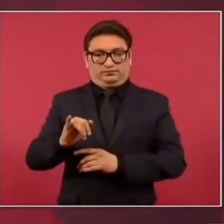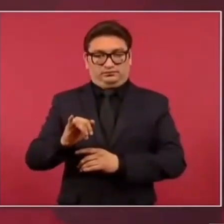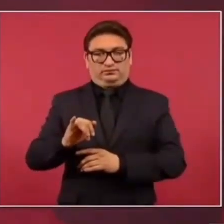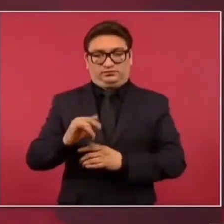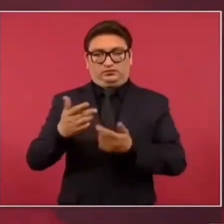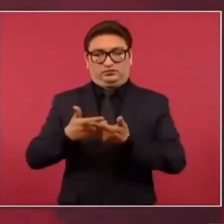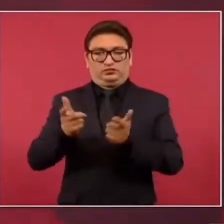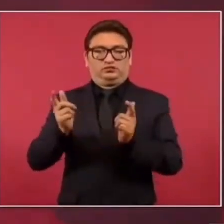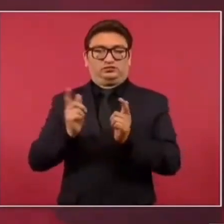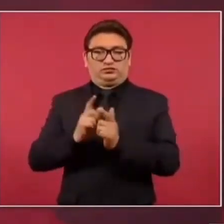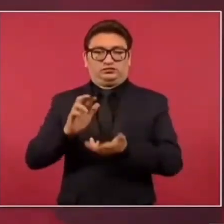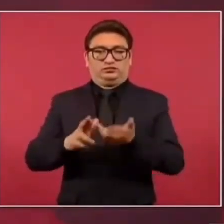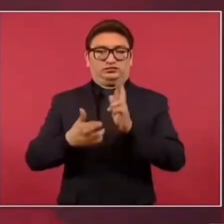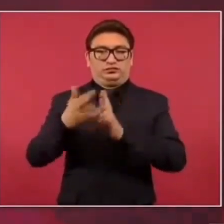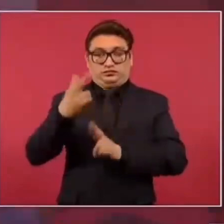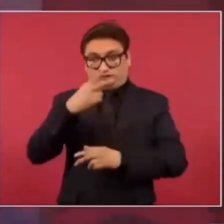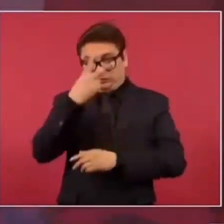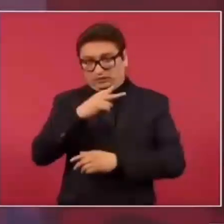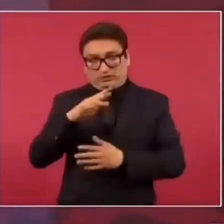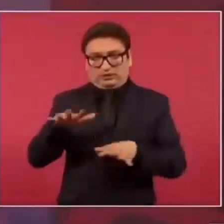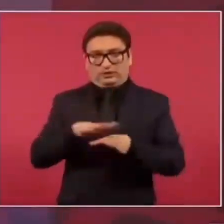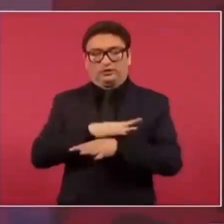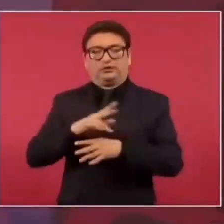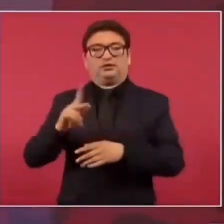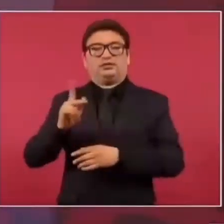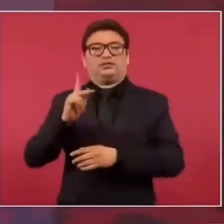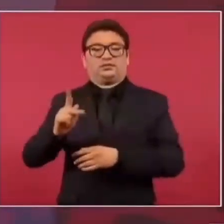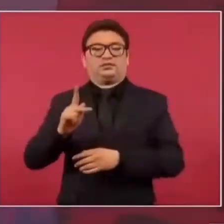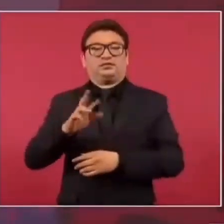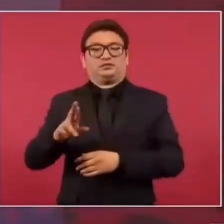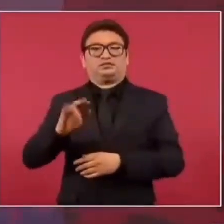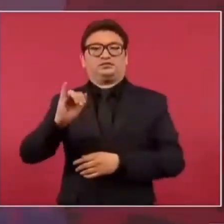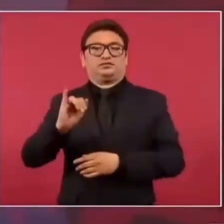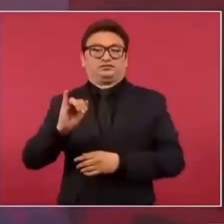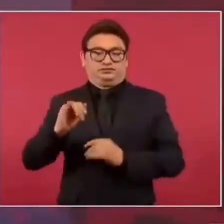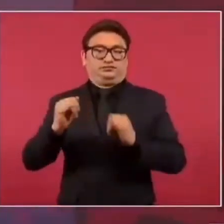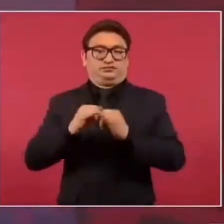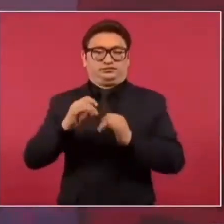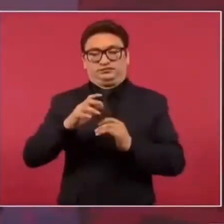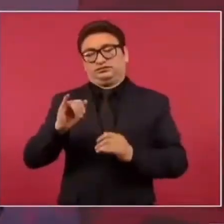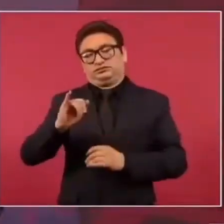Revolución Mexicana se convierte en Partido Revolucionario Institucional,